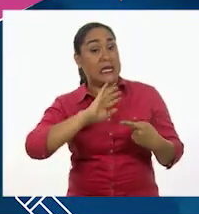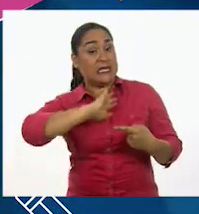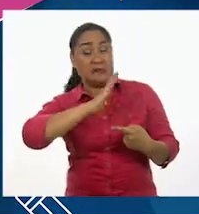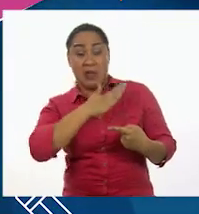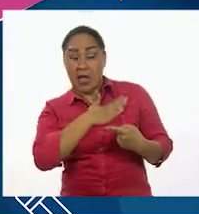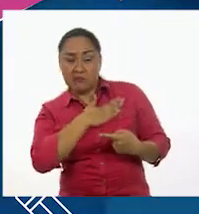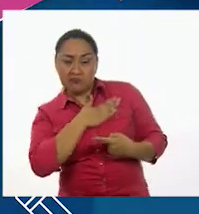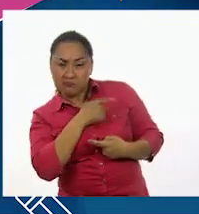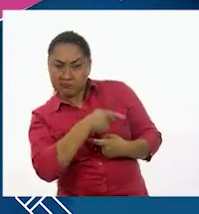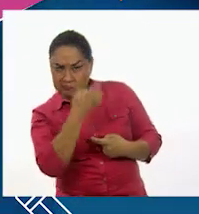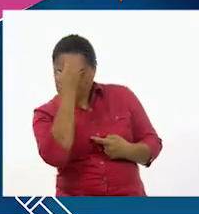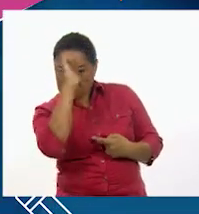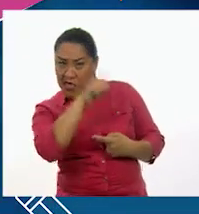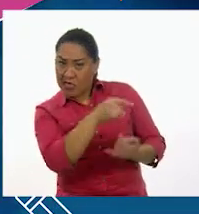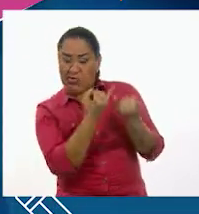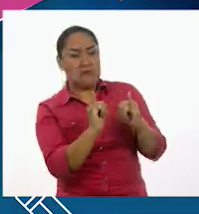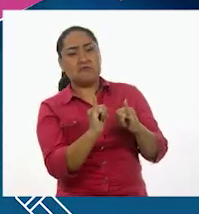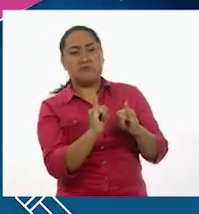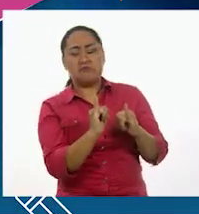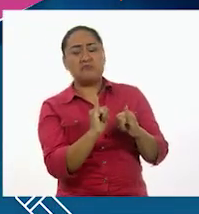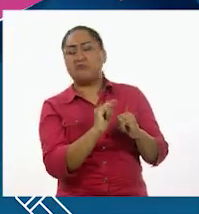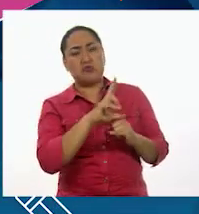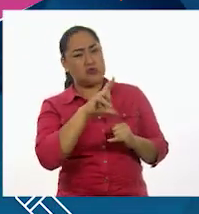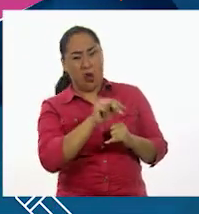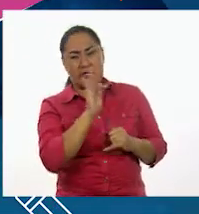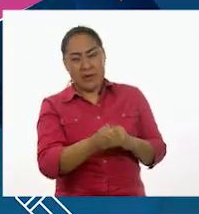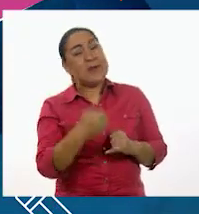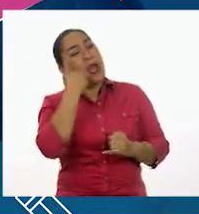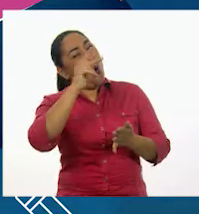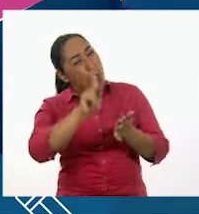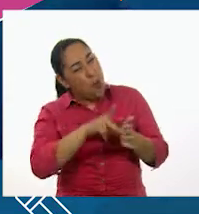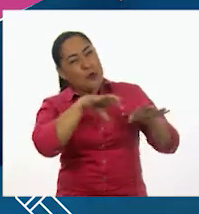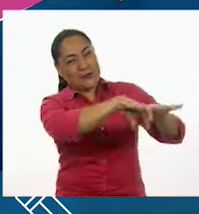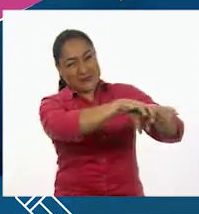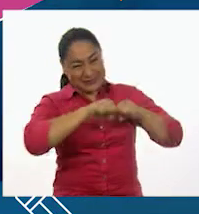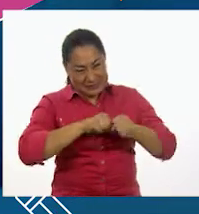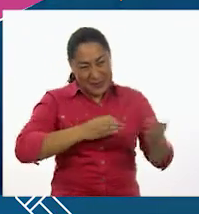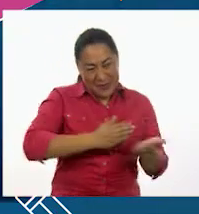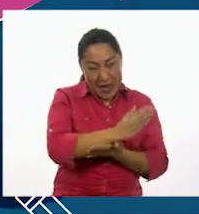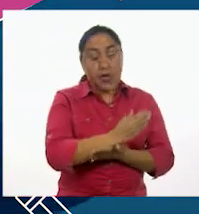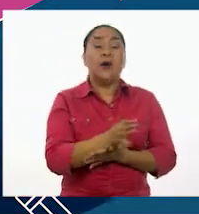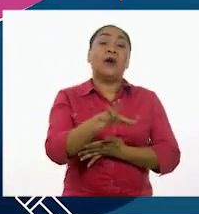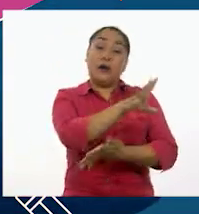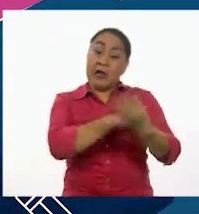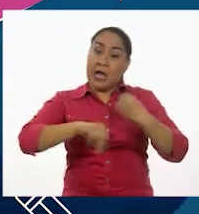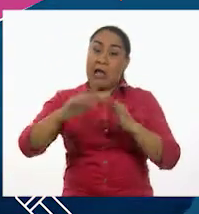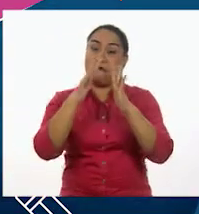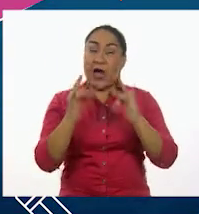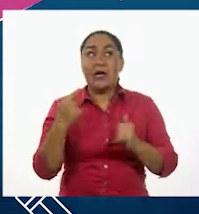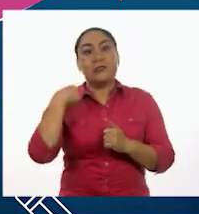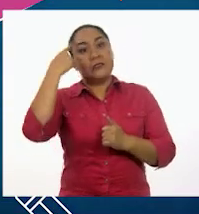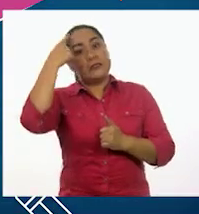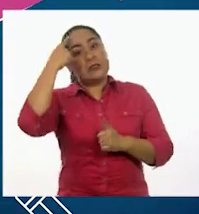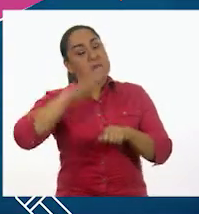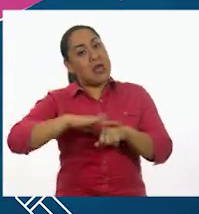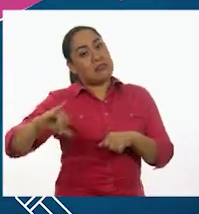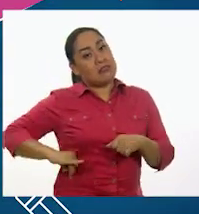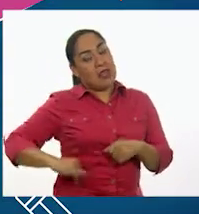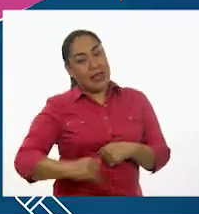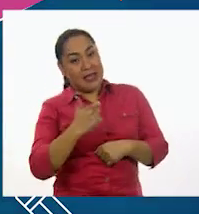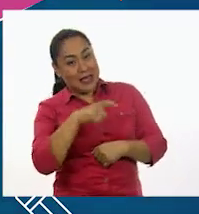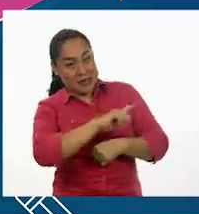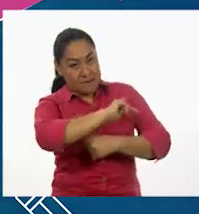reconoció nuestra independencia y buscaba una reconquista. Por su parte, Francia tenía intereses económicos,